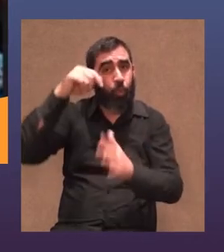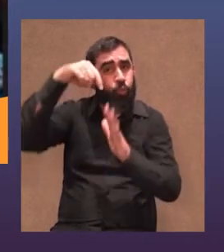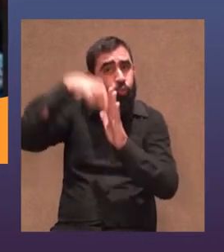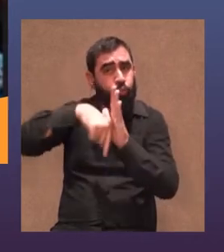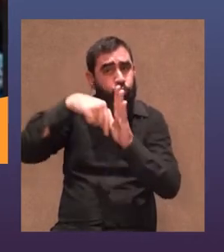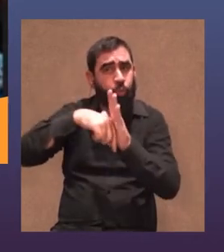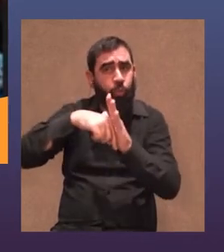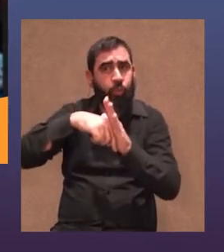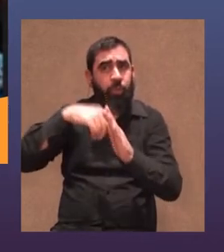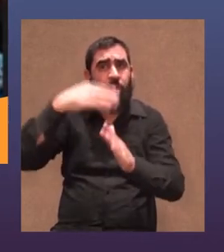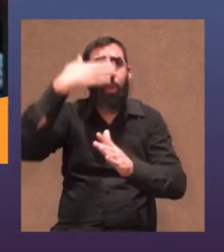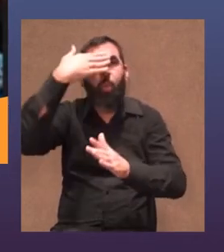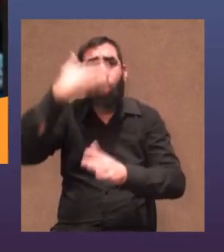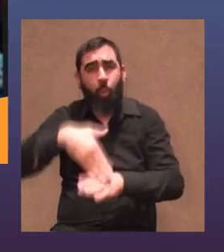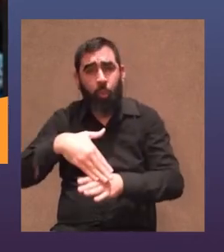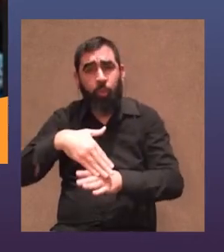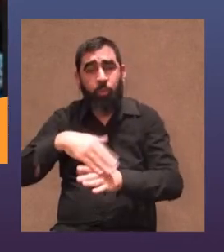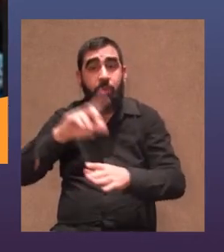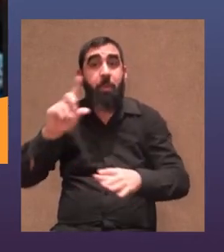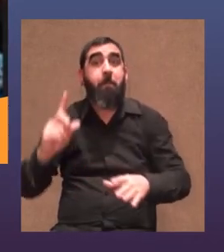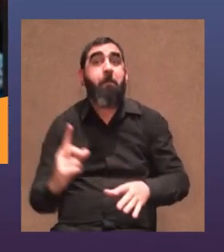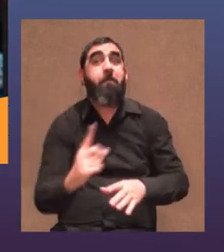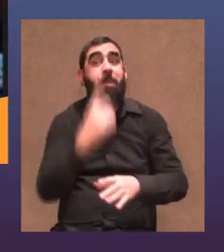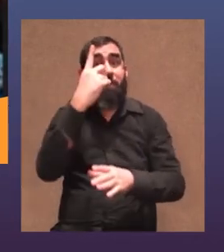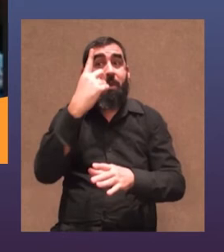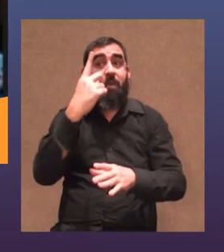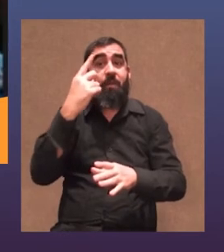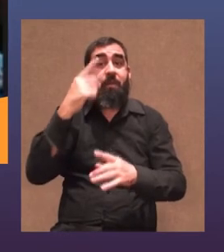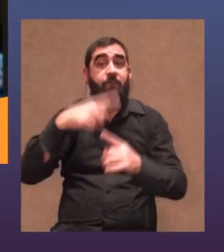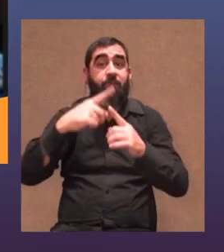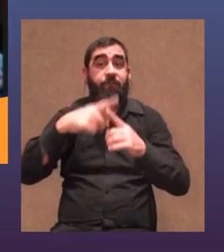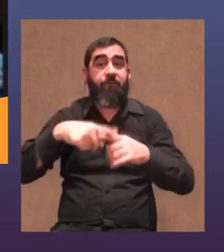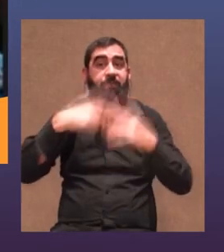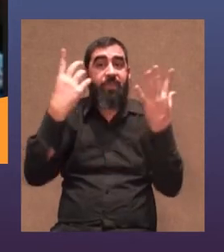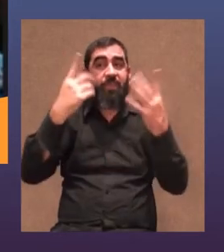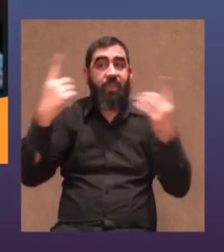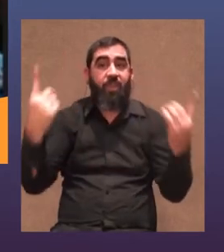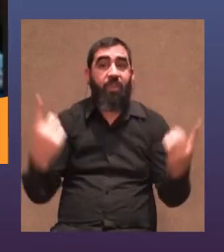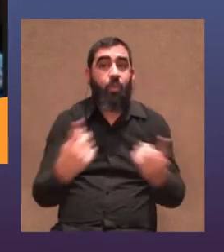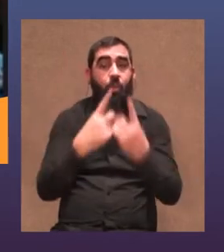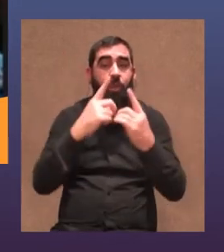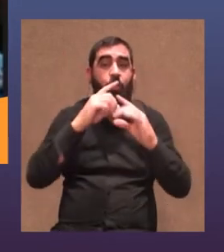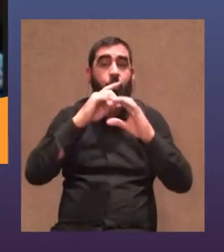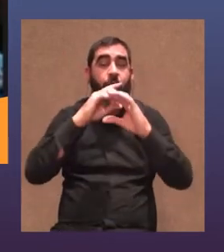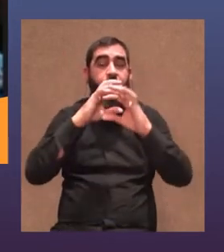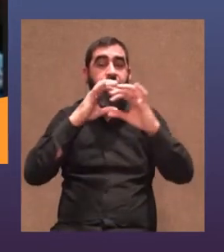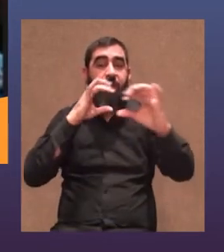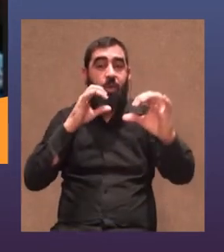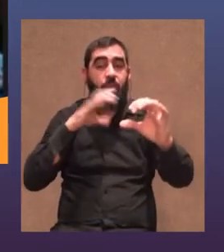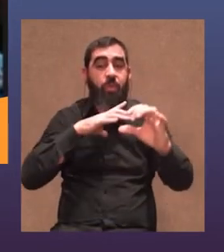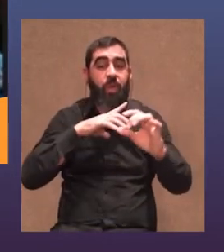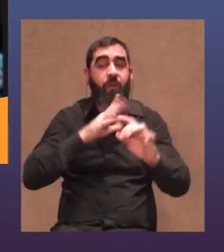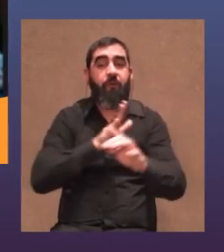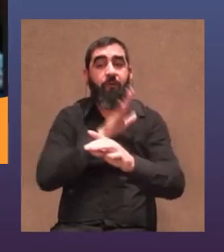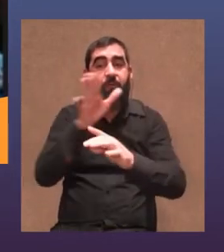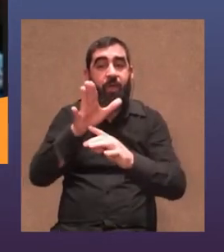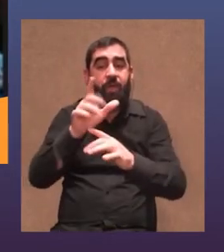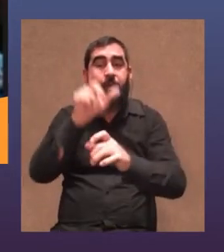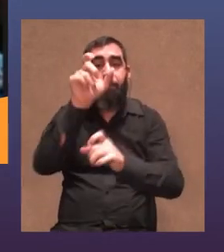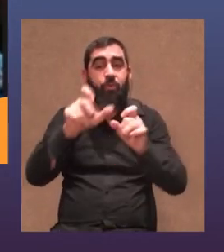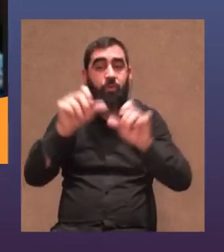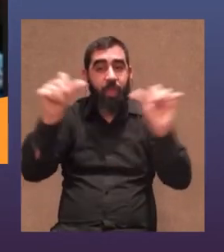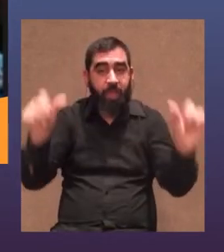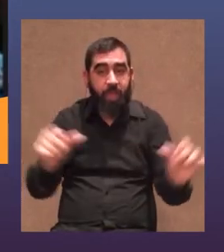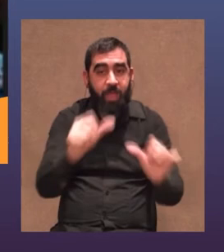el último que... Y ese había sido el primer festival de flautas, ¿no? Donde van expositores, van constructores de flautas,